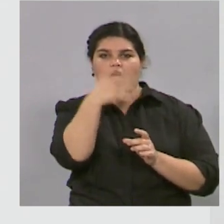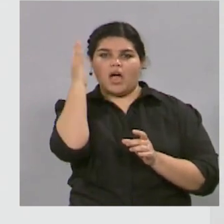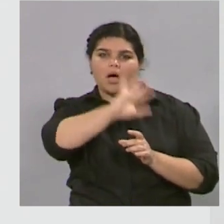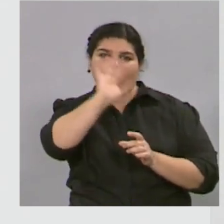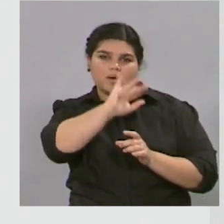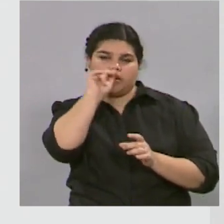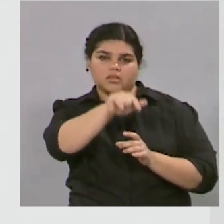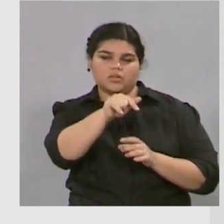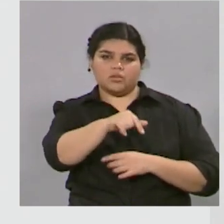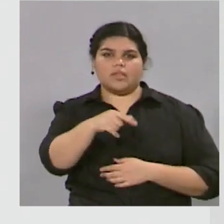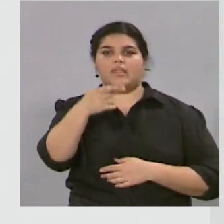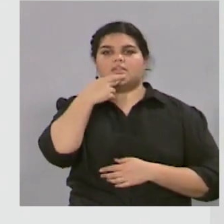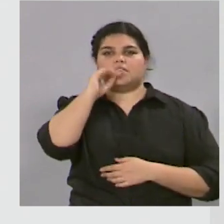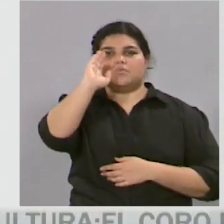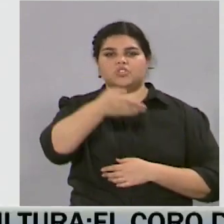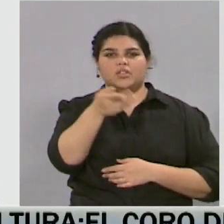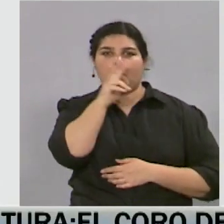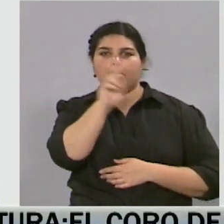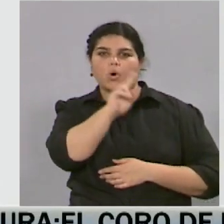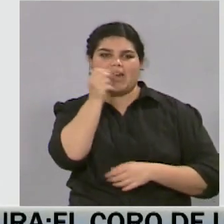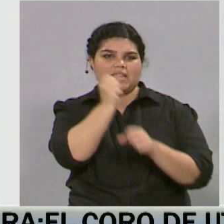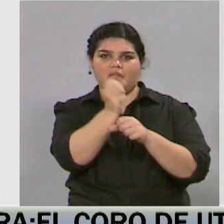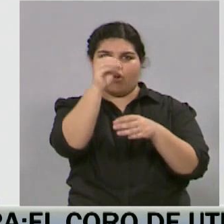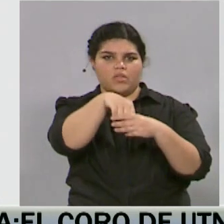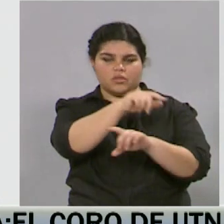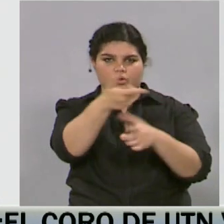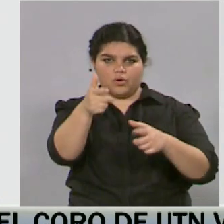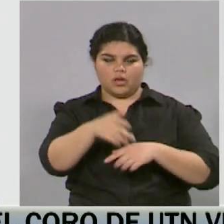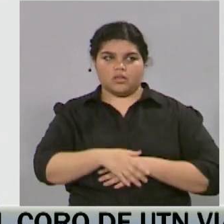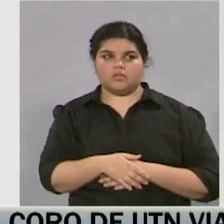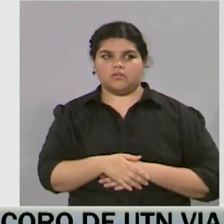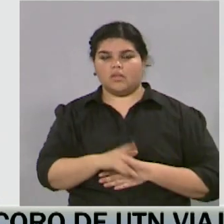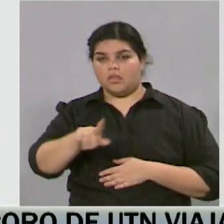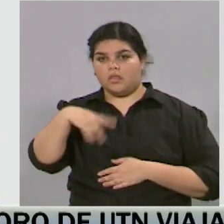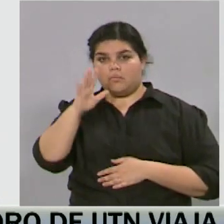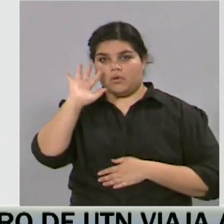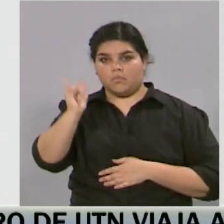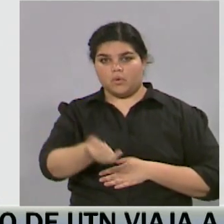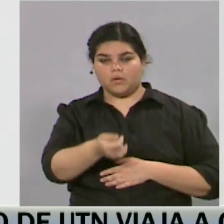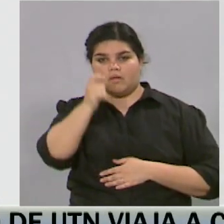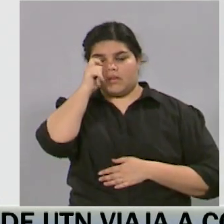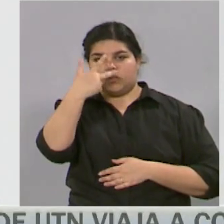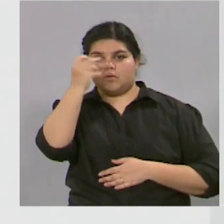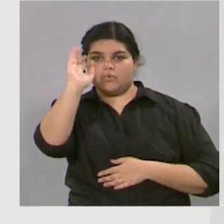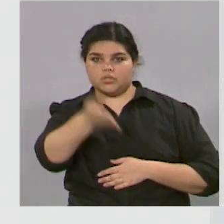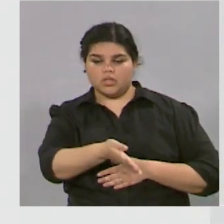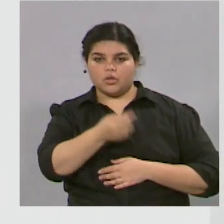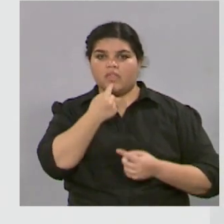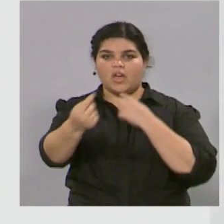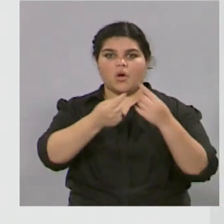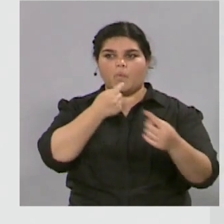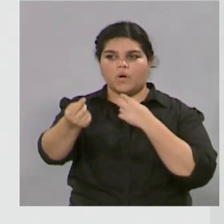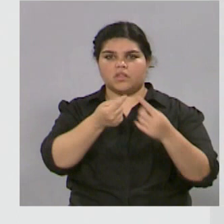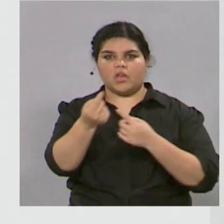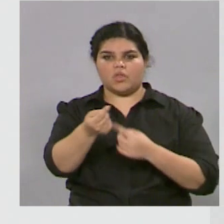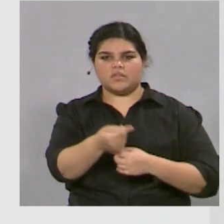17%. Un 17%, sí. Después podemos observar que el 23% de estos encuestados consideró que no hay igualdad